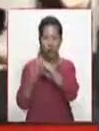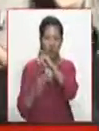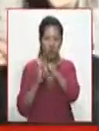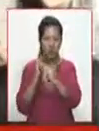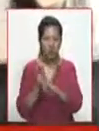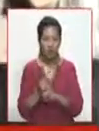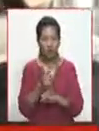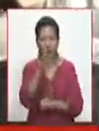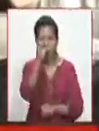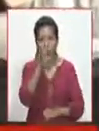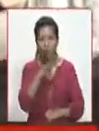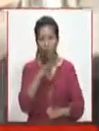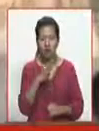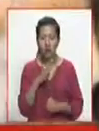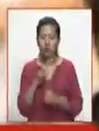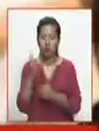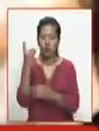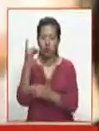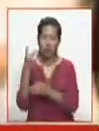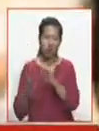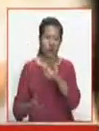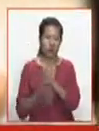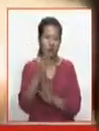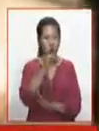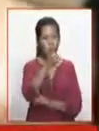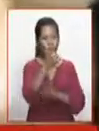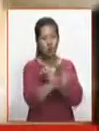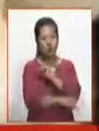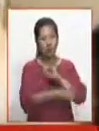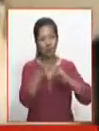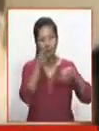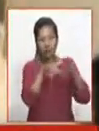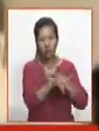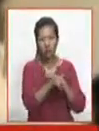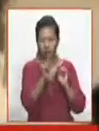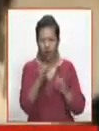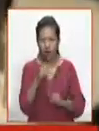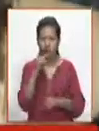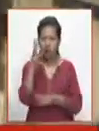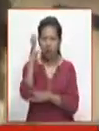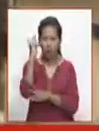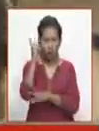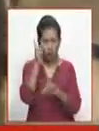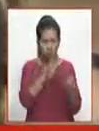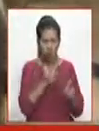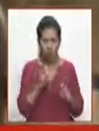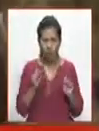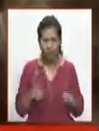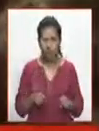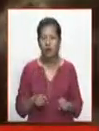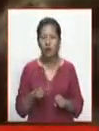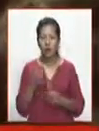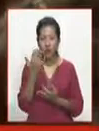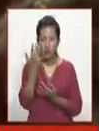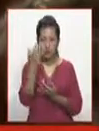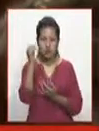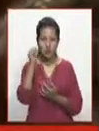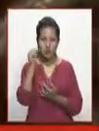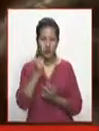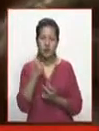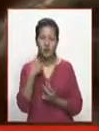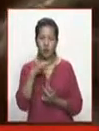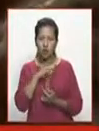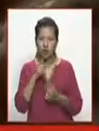hacer política en el país que tiene esta condición. Karen Longariga afirmaba que se hará esta consulta de carácter jurídico internacional y así